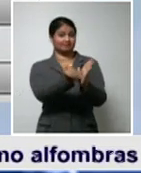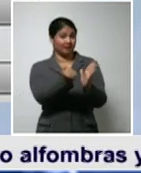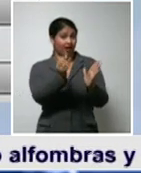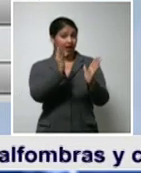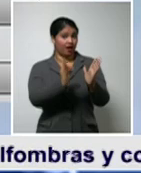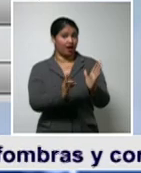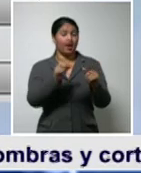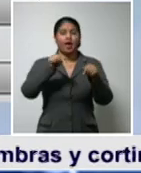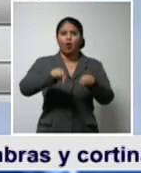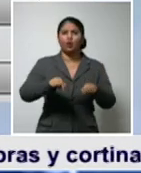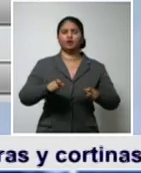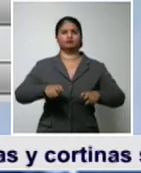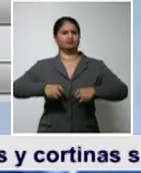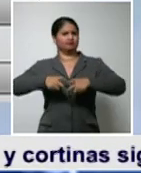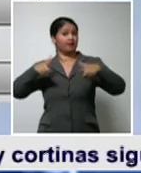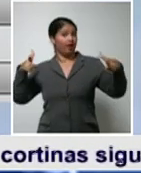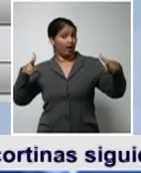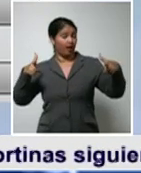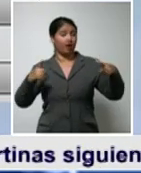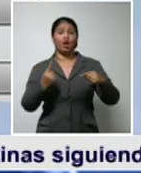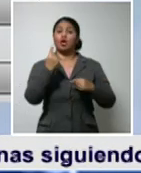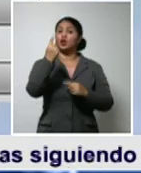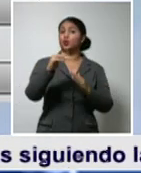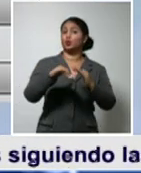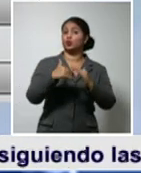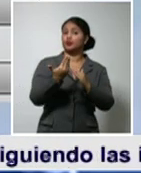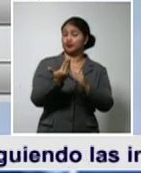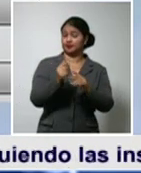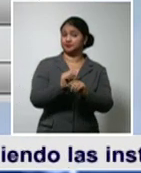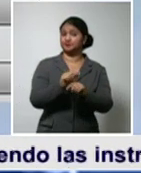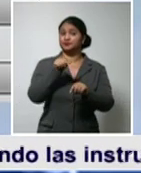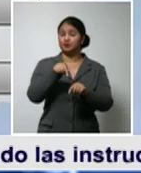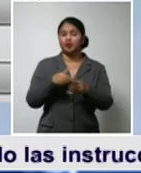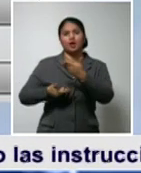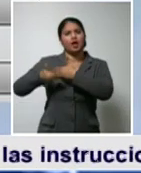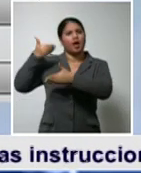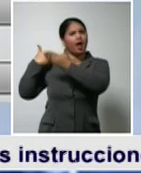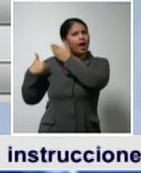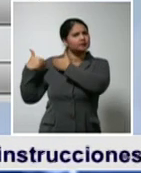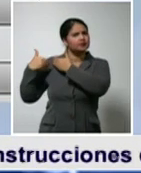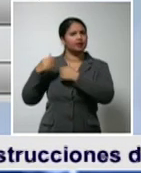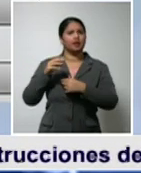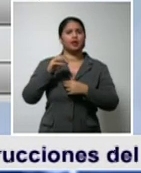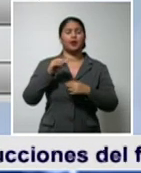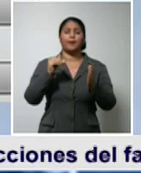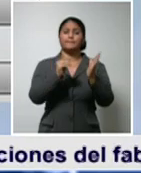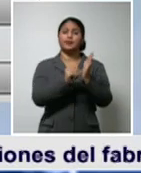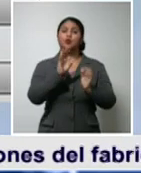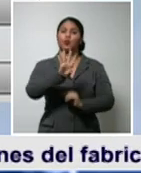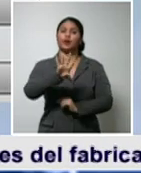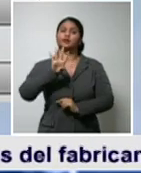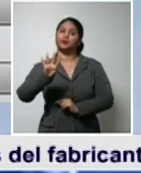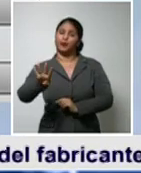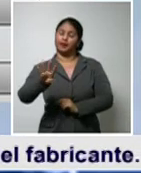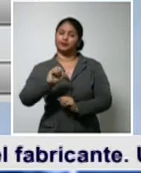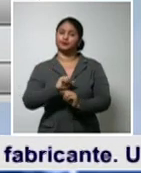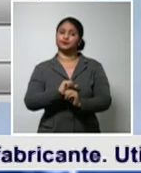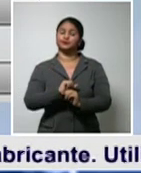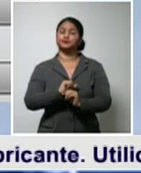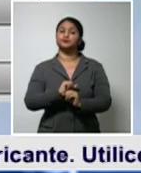alta en un día. Hay una anterior de 1.044 casos que realmente